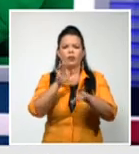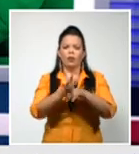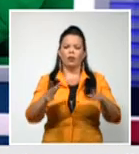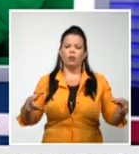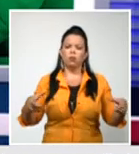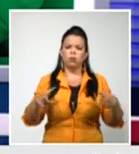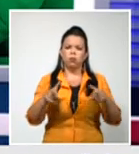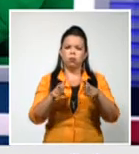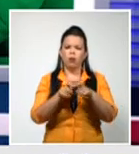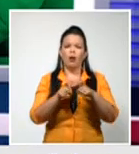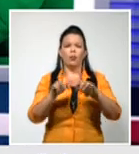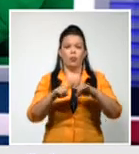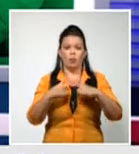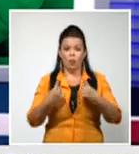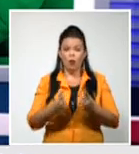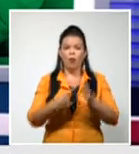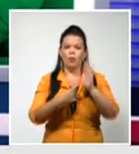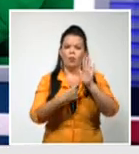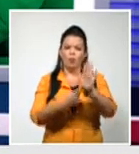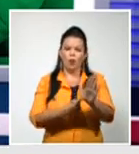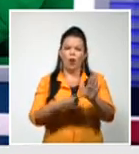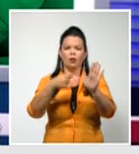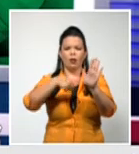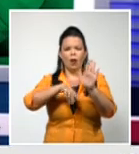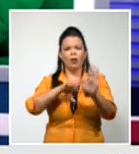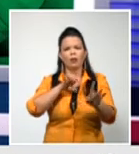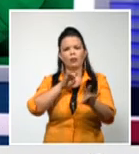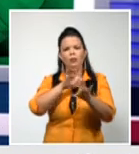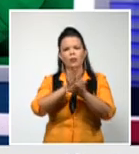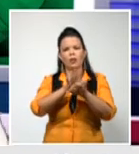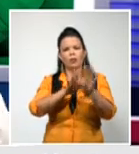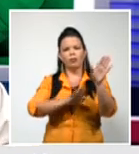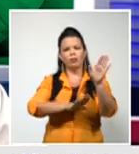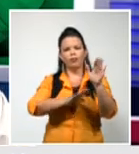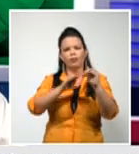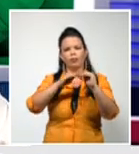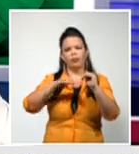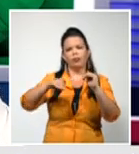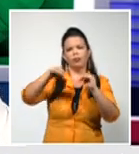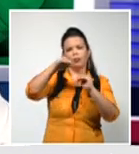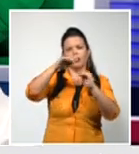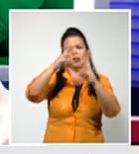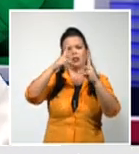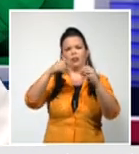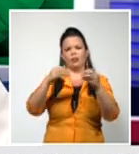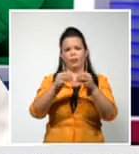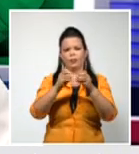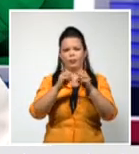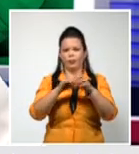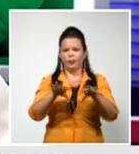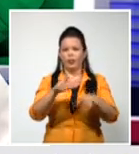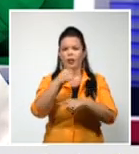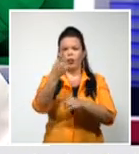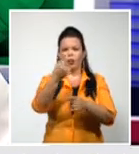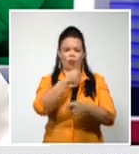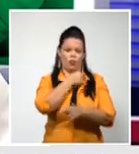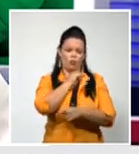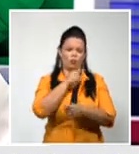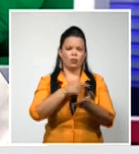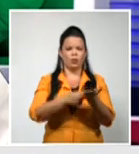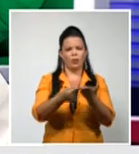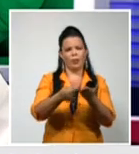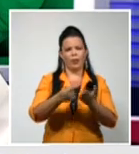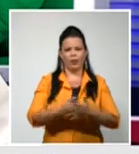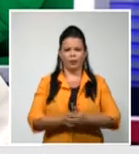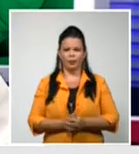aprecia un incremento de la transmisión en el territorio, pudiéramos decir en la última semana.